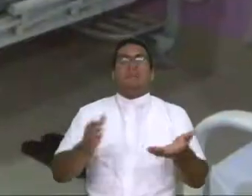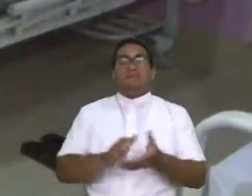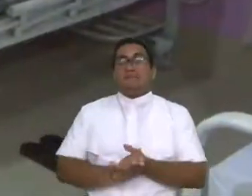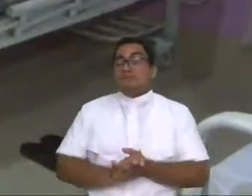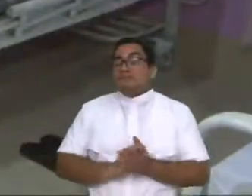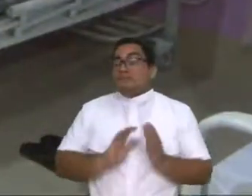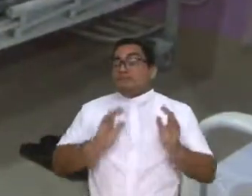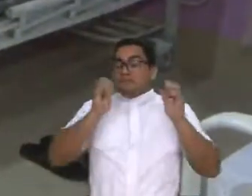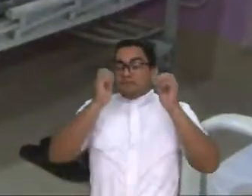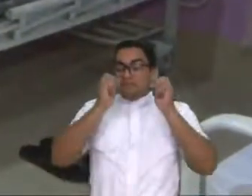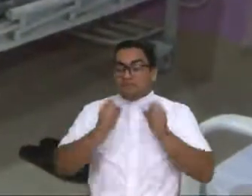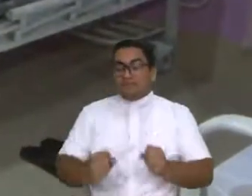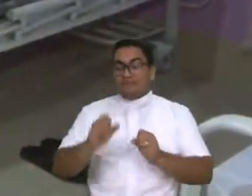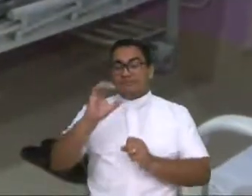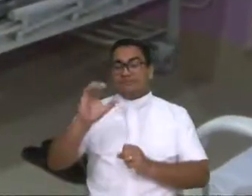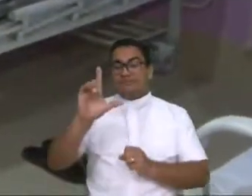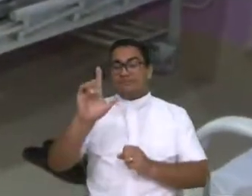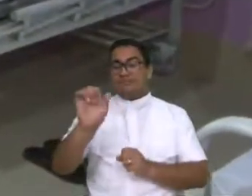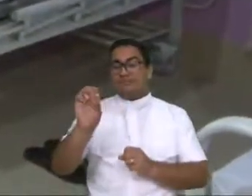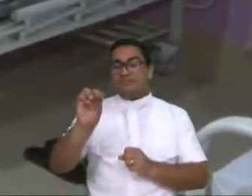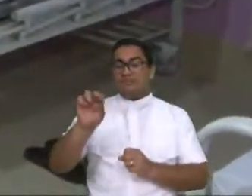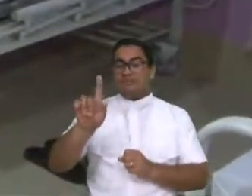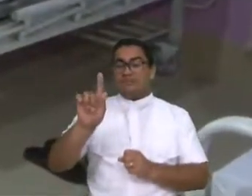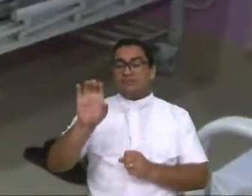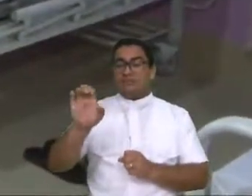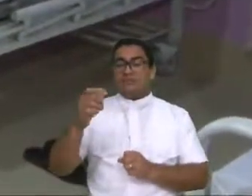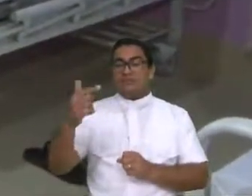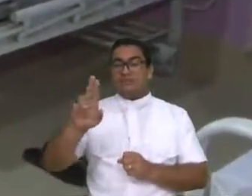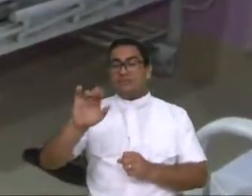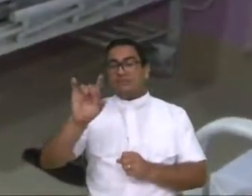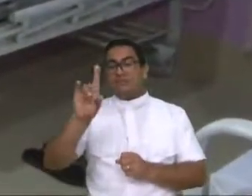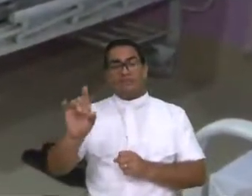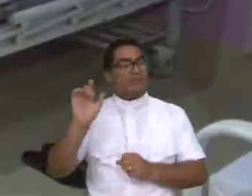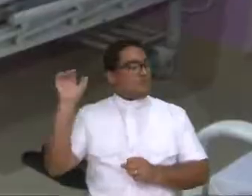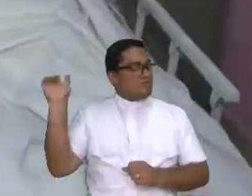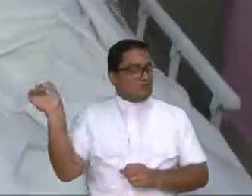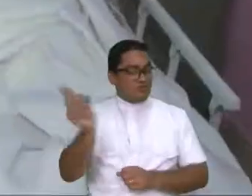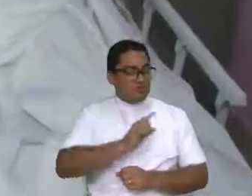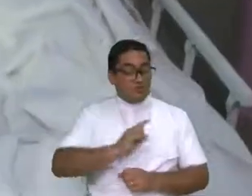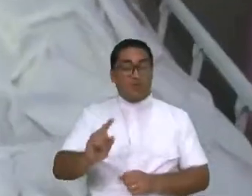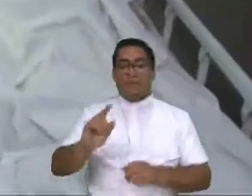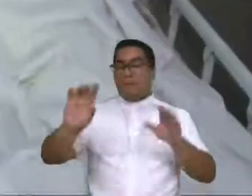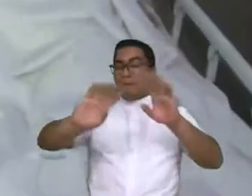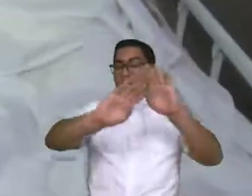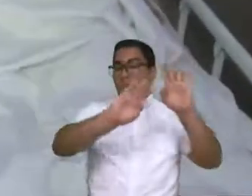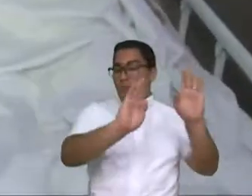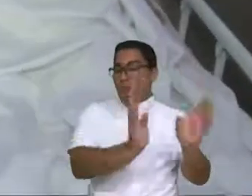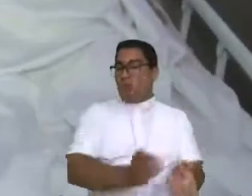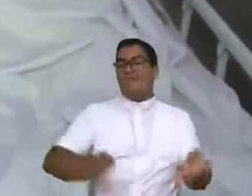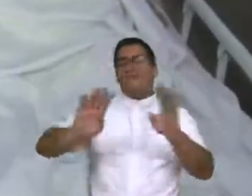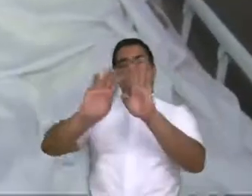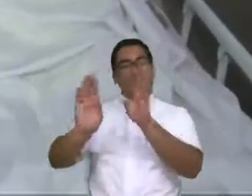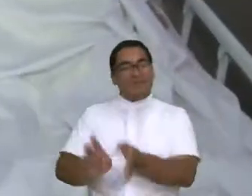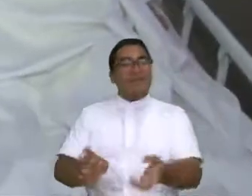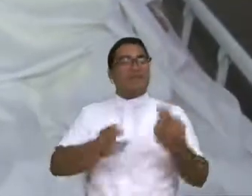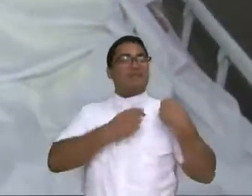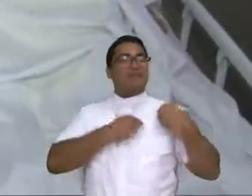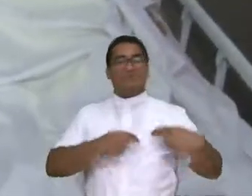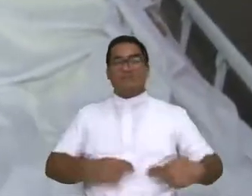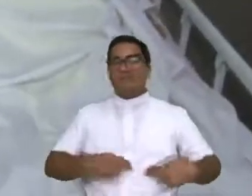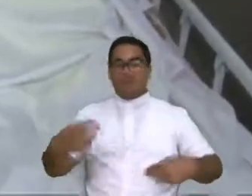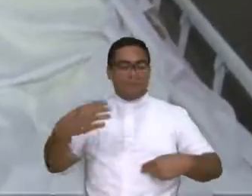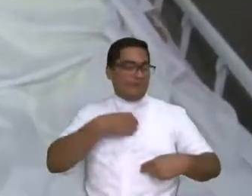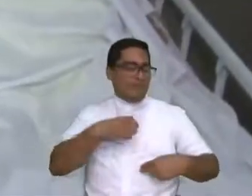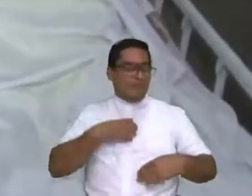decía, no, son seres humanos y nosotros estudiamos